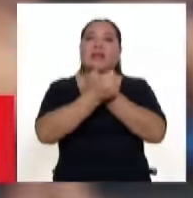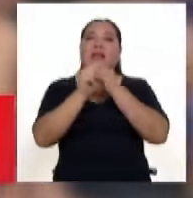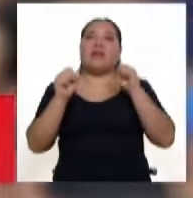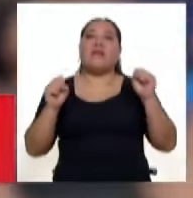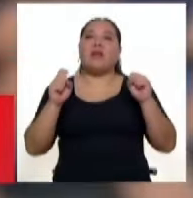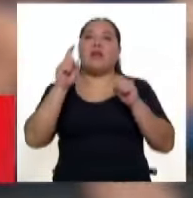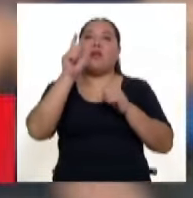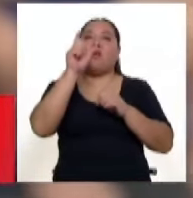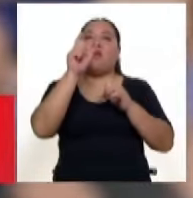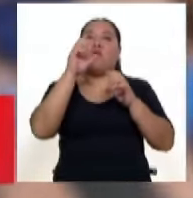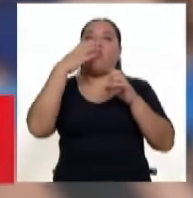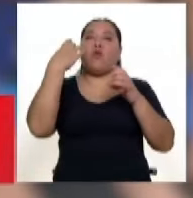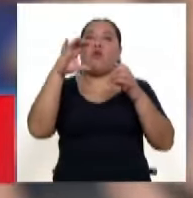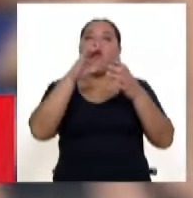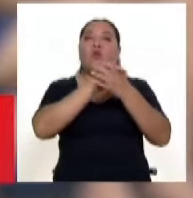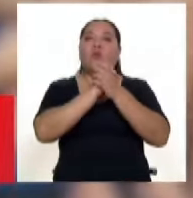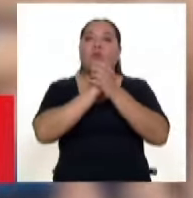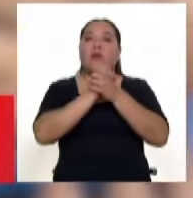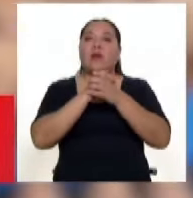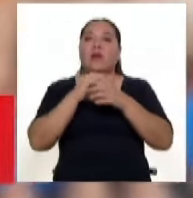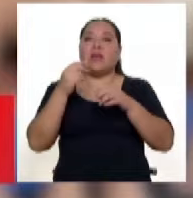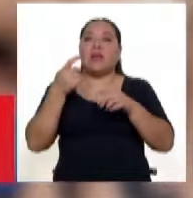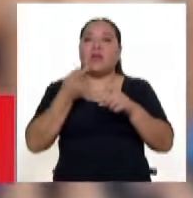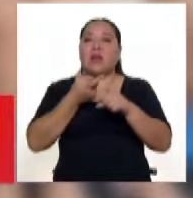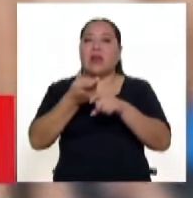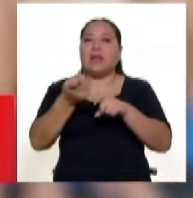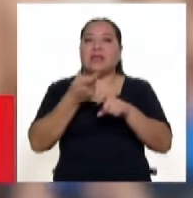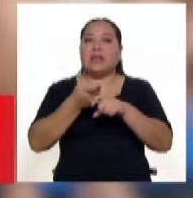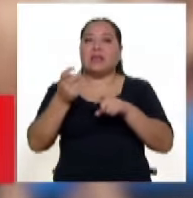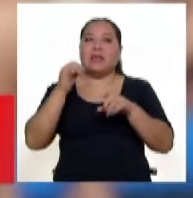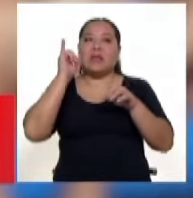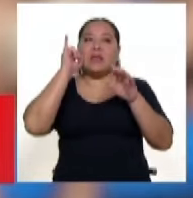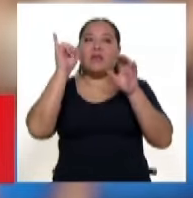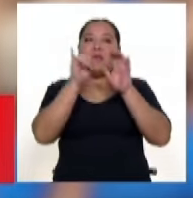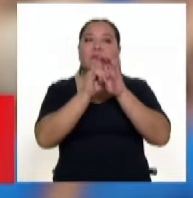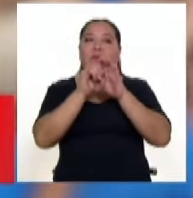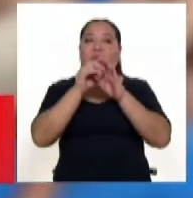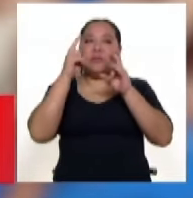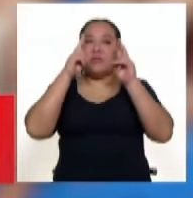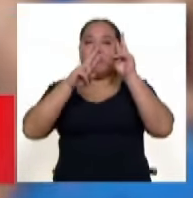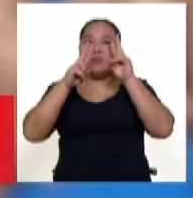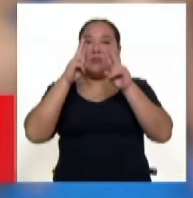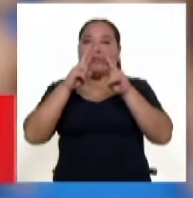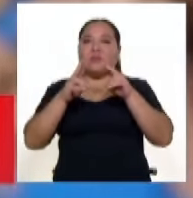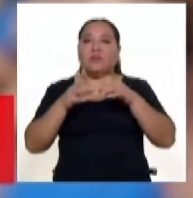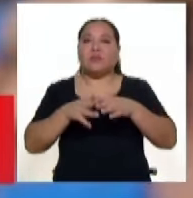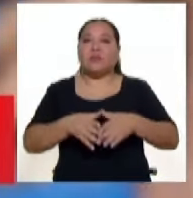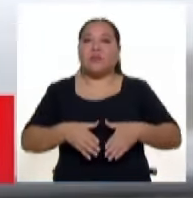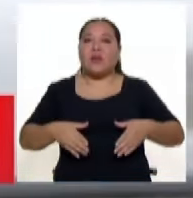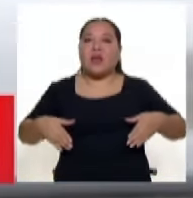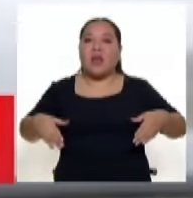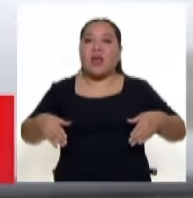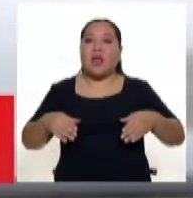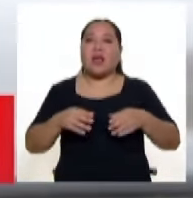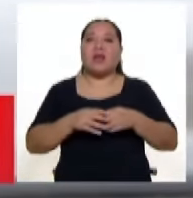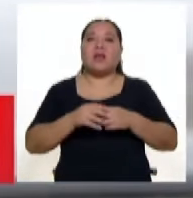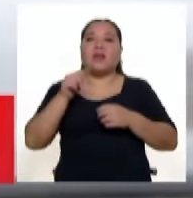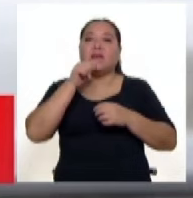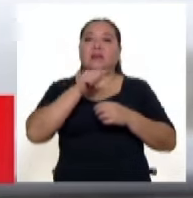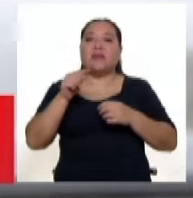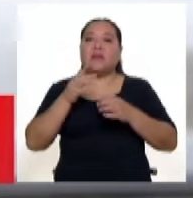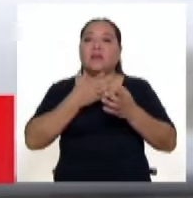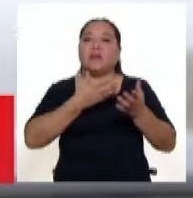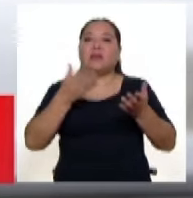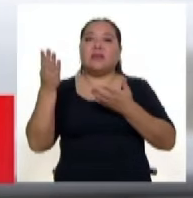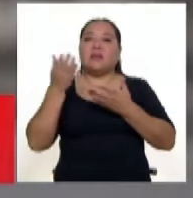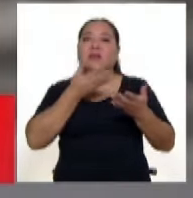herido. En imágenes difundidas por la policía, se pueden observar en ropa interior siendo trasladados a la